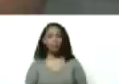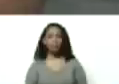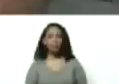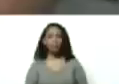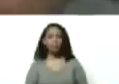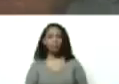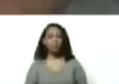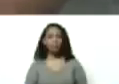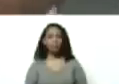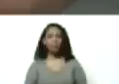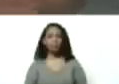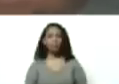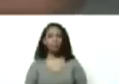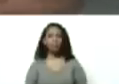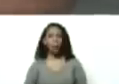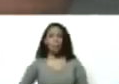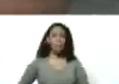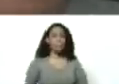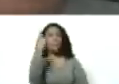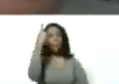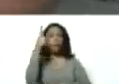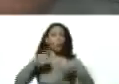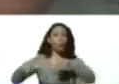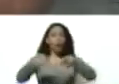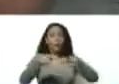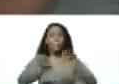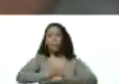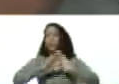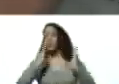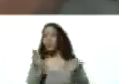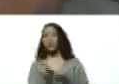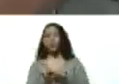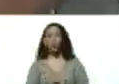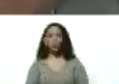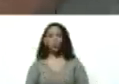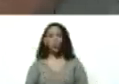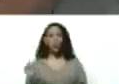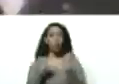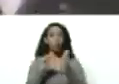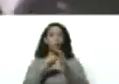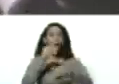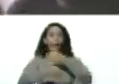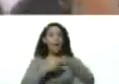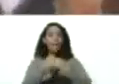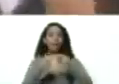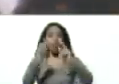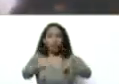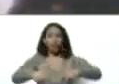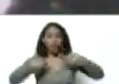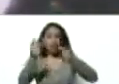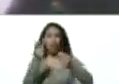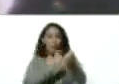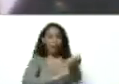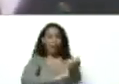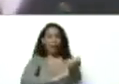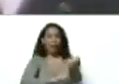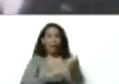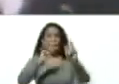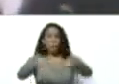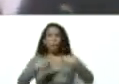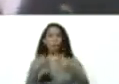el primer lugar del mundo donde se hizo un referéndum de carácter revocatorio.